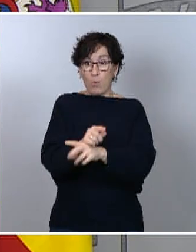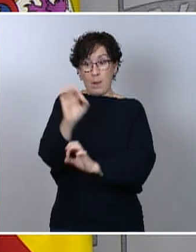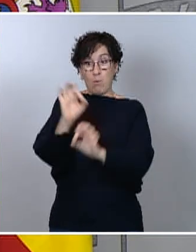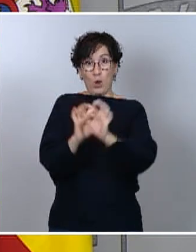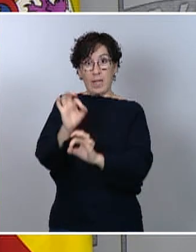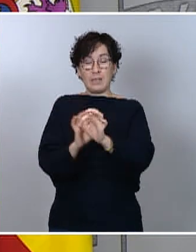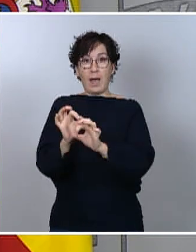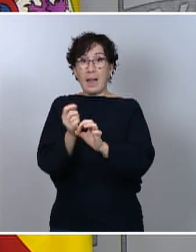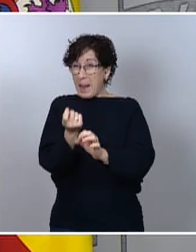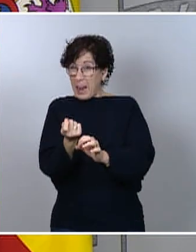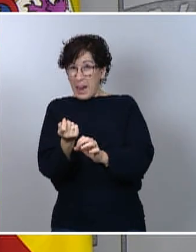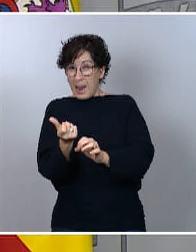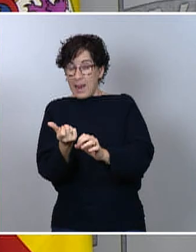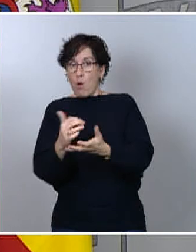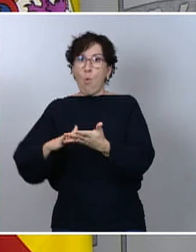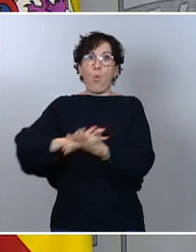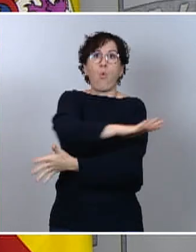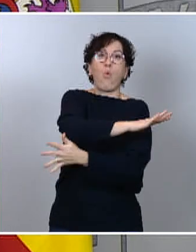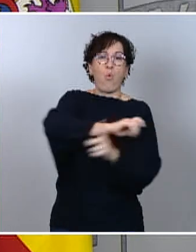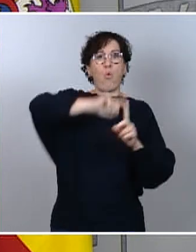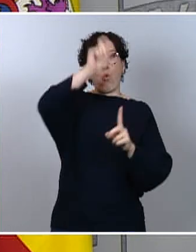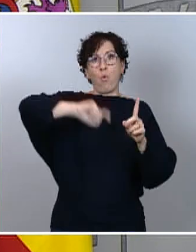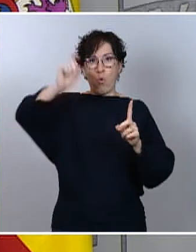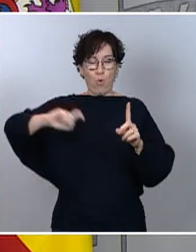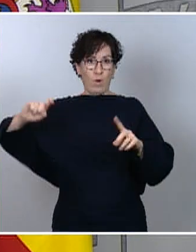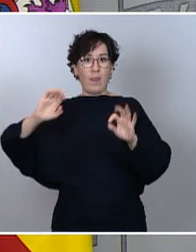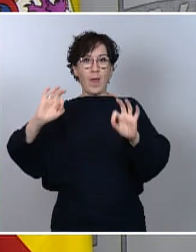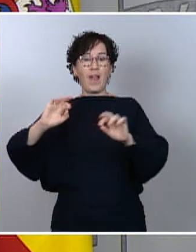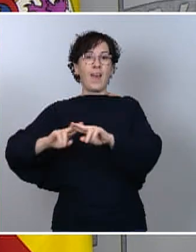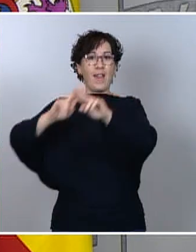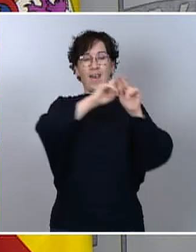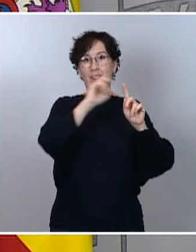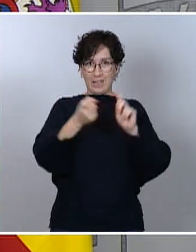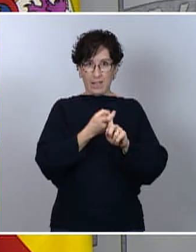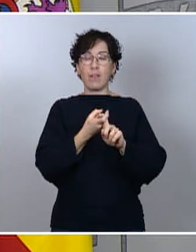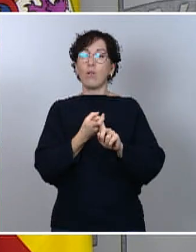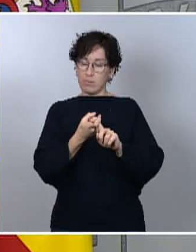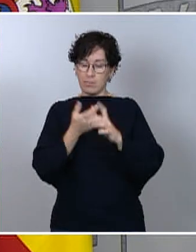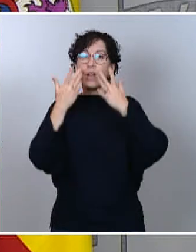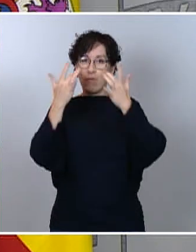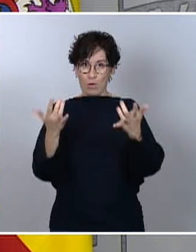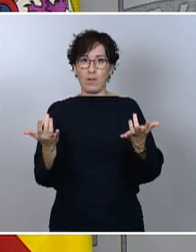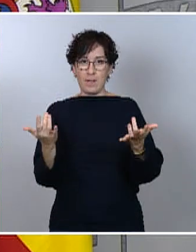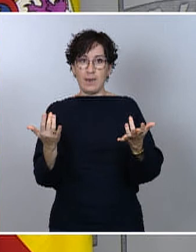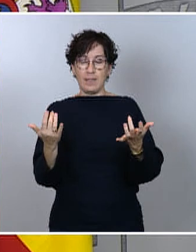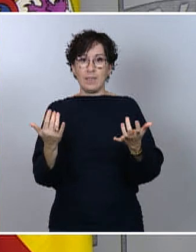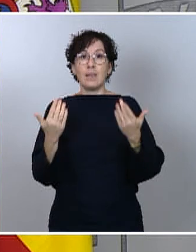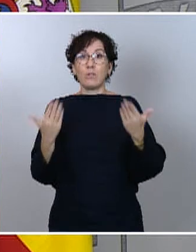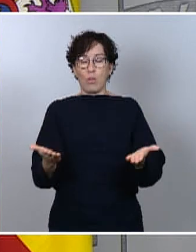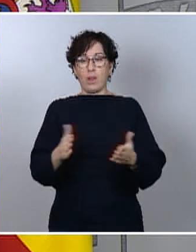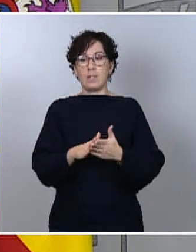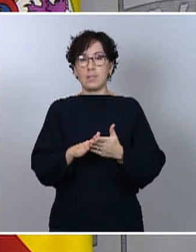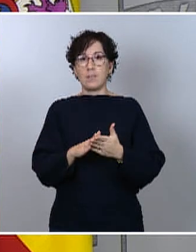grandes variaciones en el porcentaje de detección, grandes variaciones relativas, y por tanto antes de tener unos